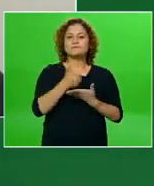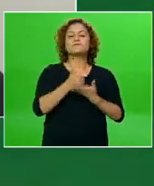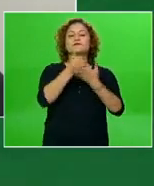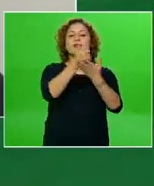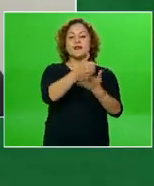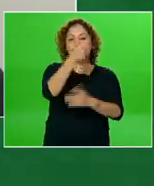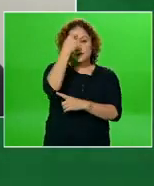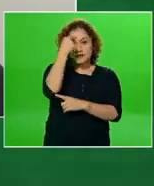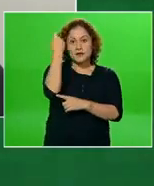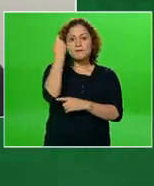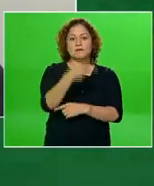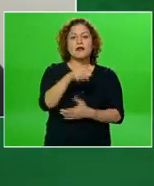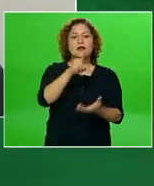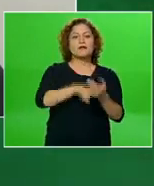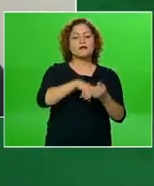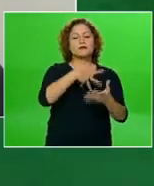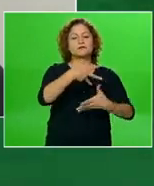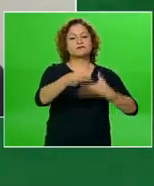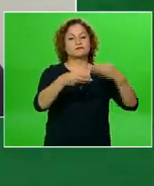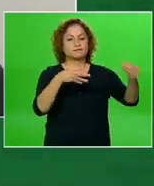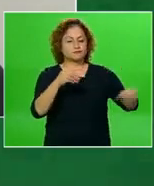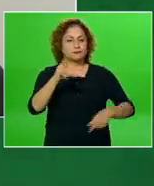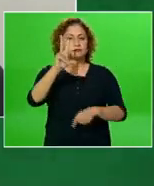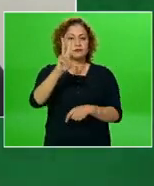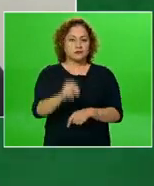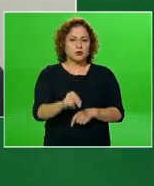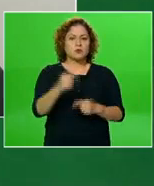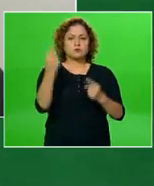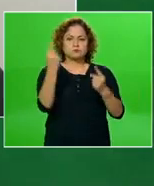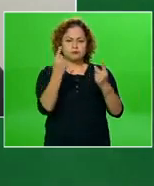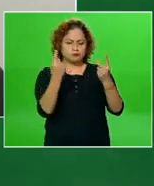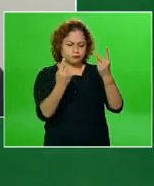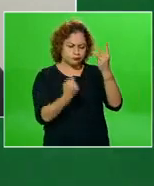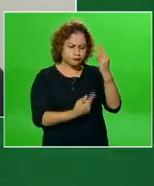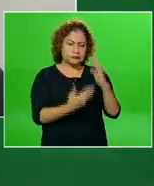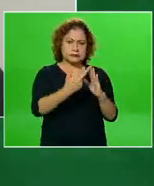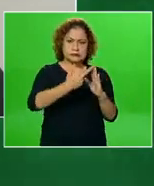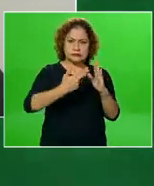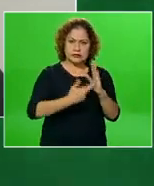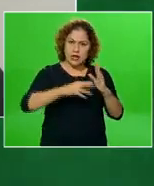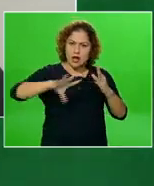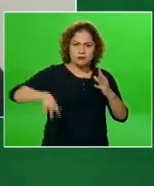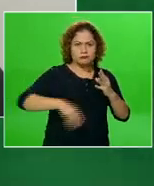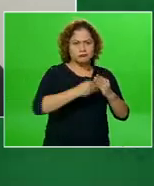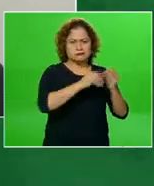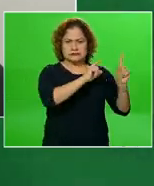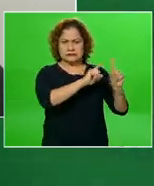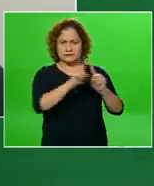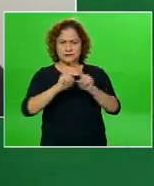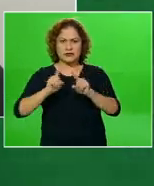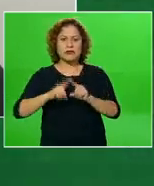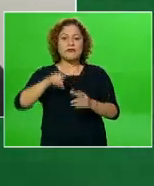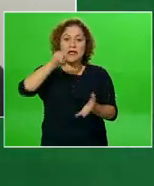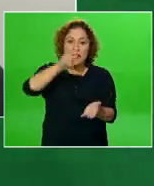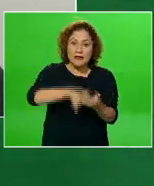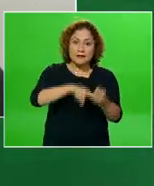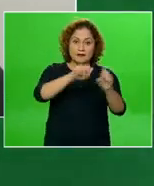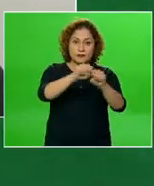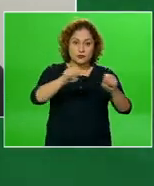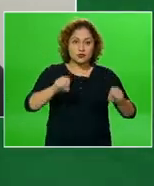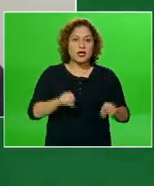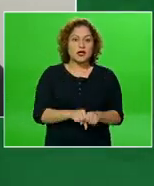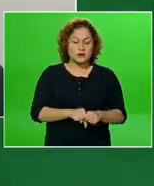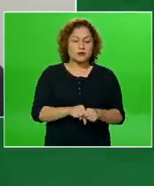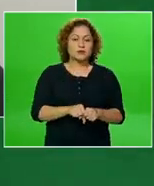al interior hay toda una serie de medidas que van a asegurar la sala distancia al interior de las aulas ya sea porque las aulas